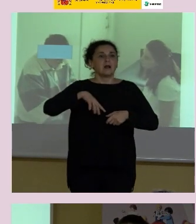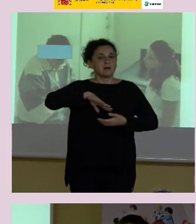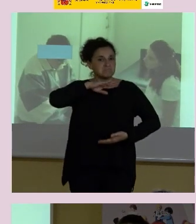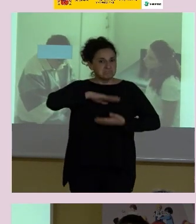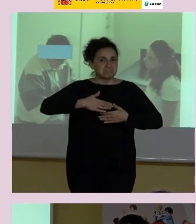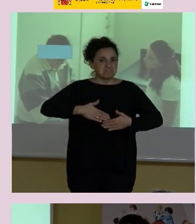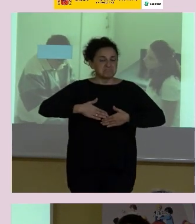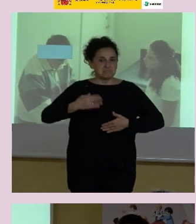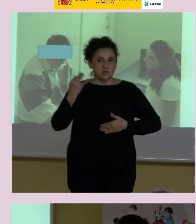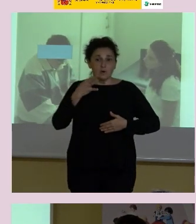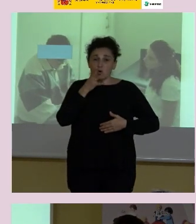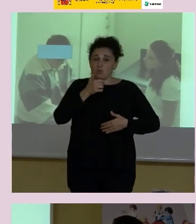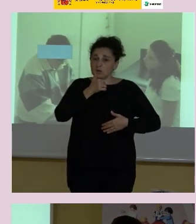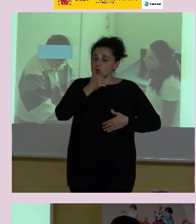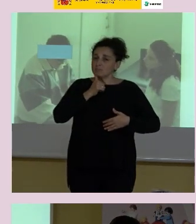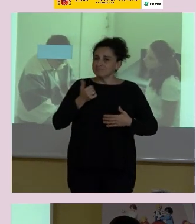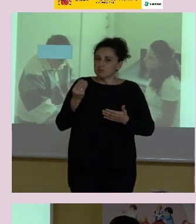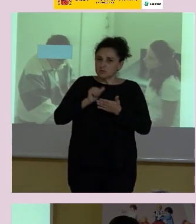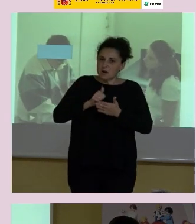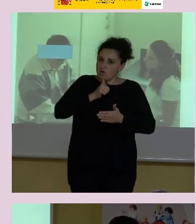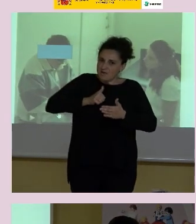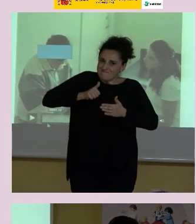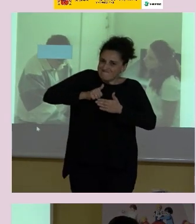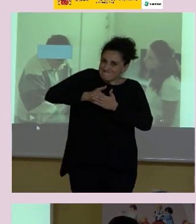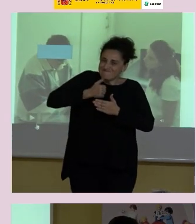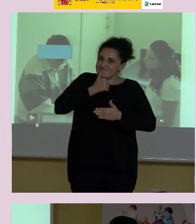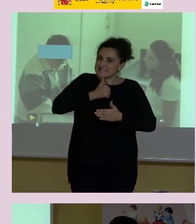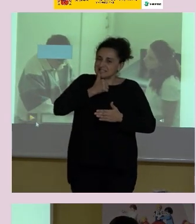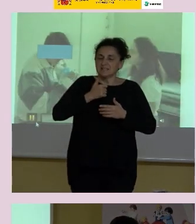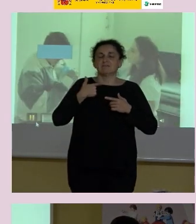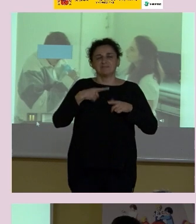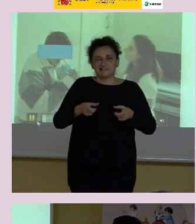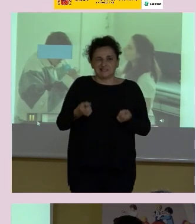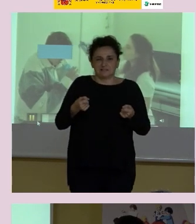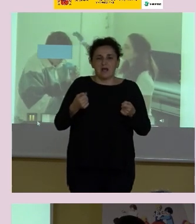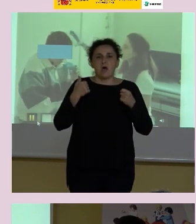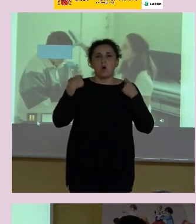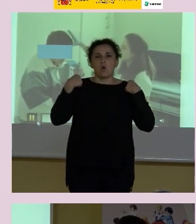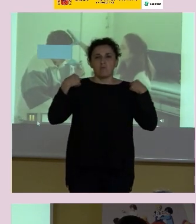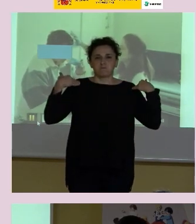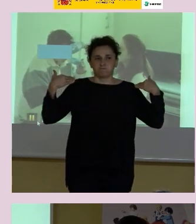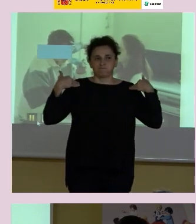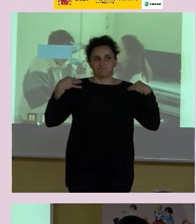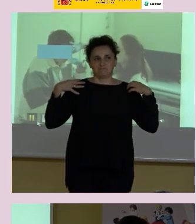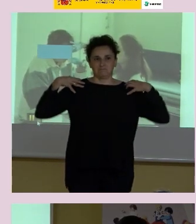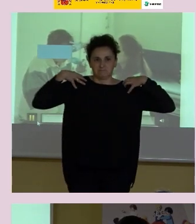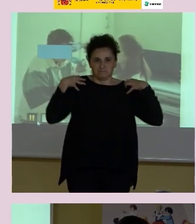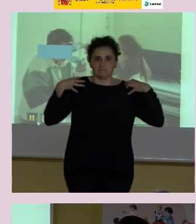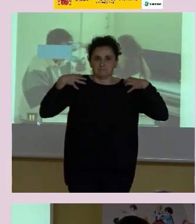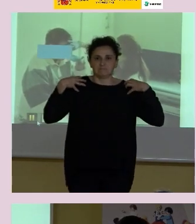cuando ponemos algo de resistencia sigue tirando mucho de la musculatura accesoria.